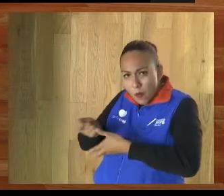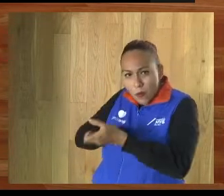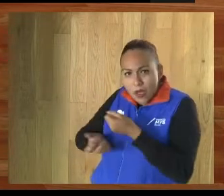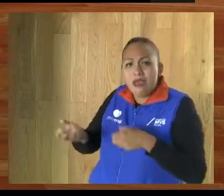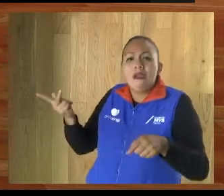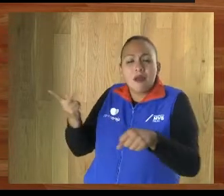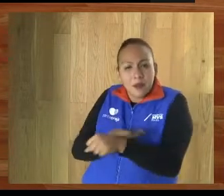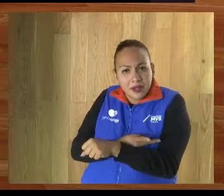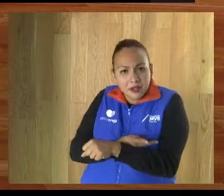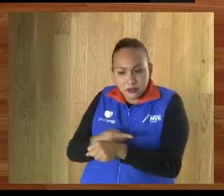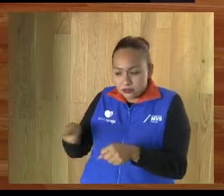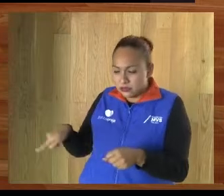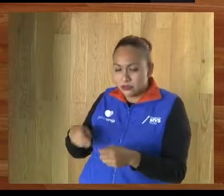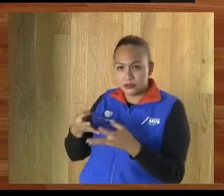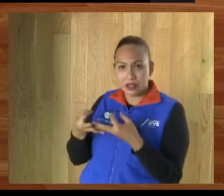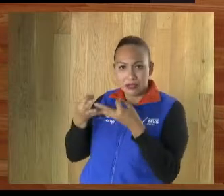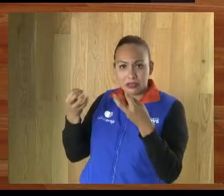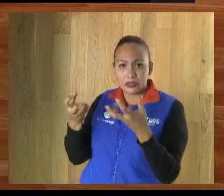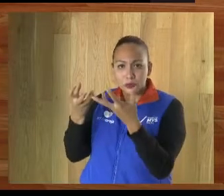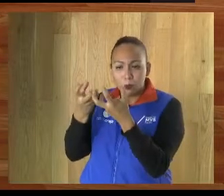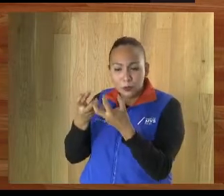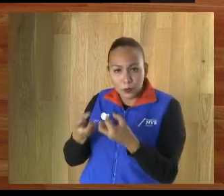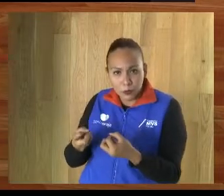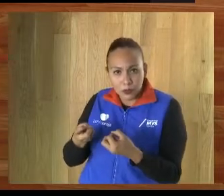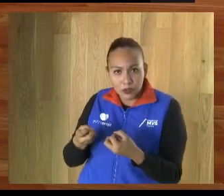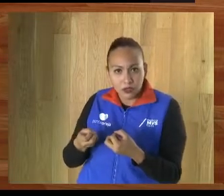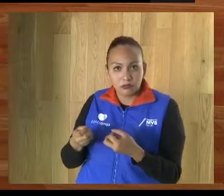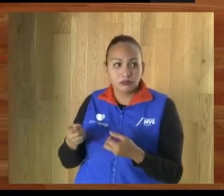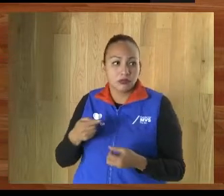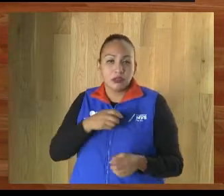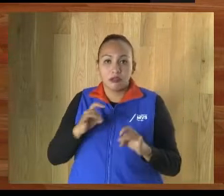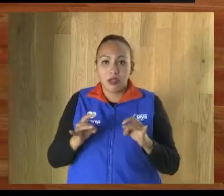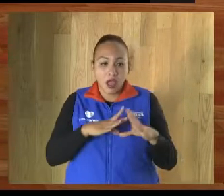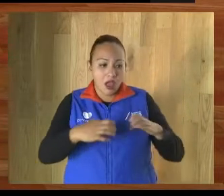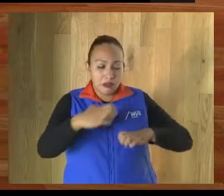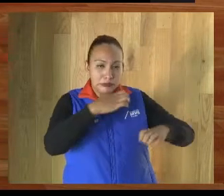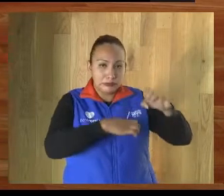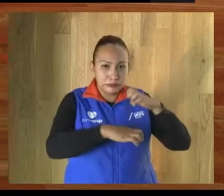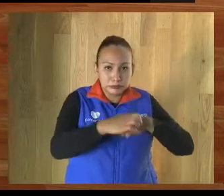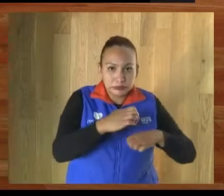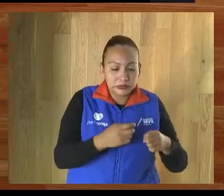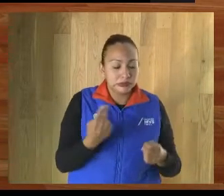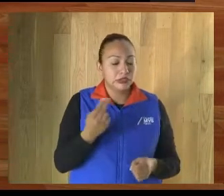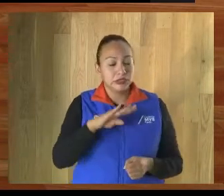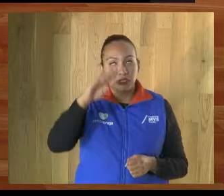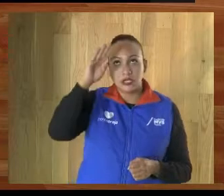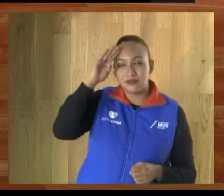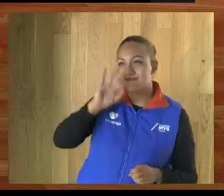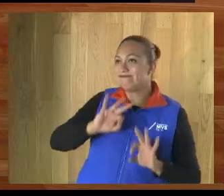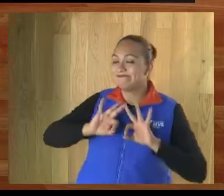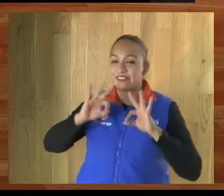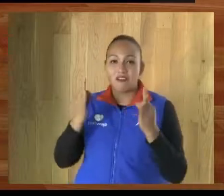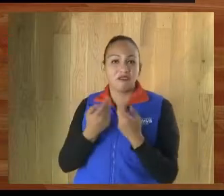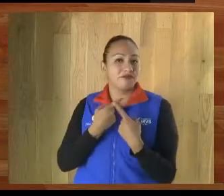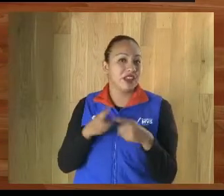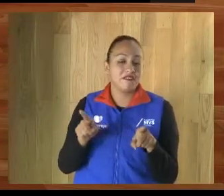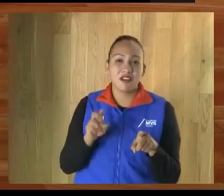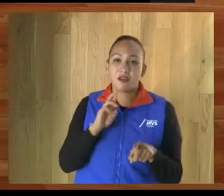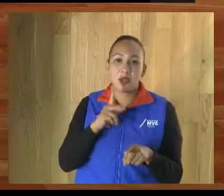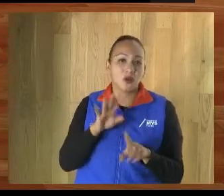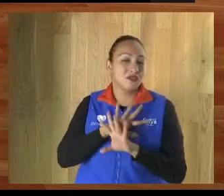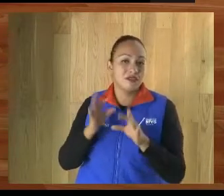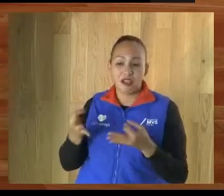modelo. Y bueno, pues están generando presiones para que cambiemos el tipo de modelo, ¿no?